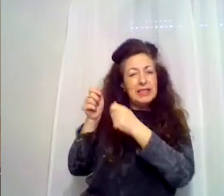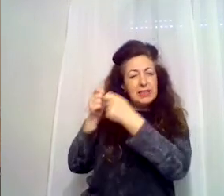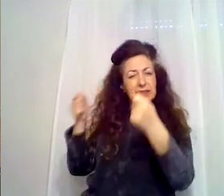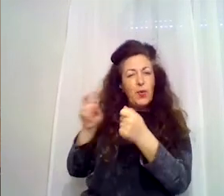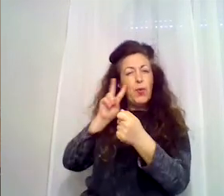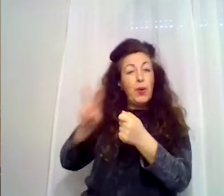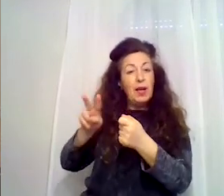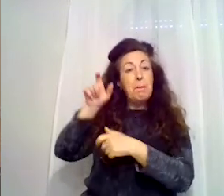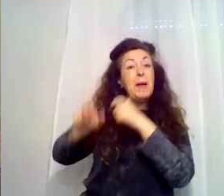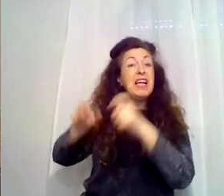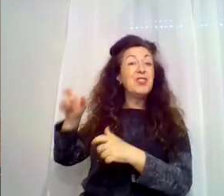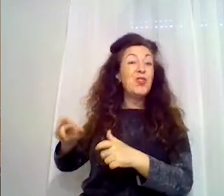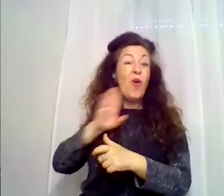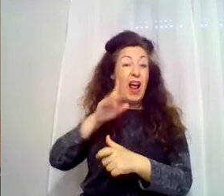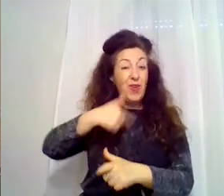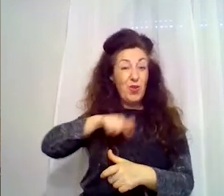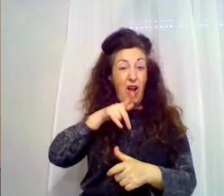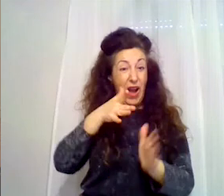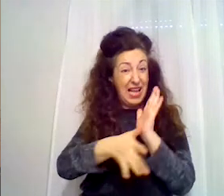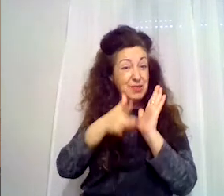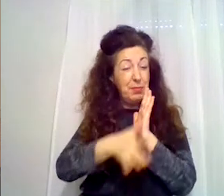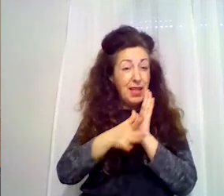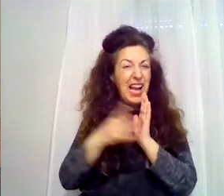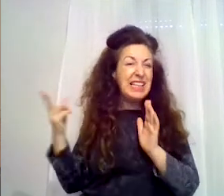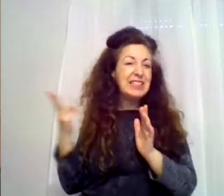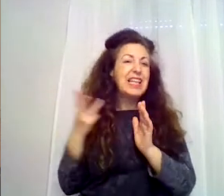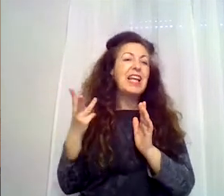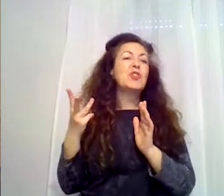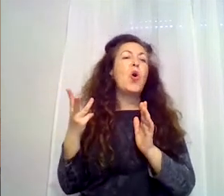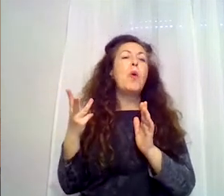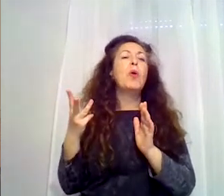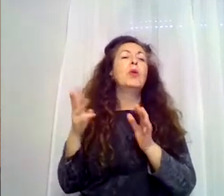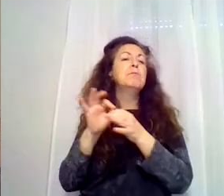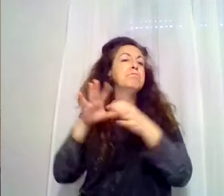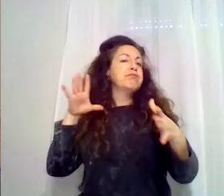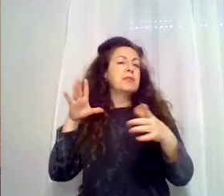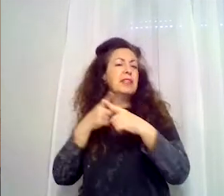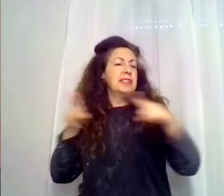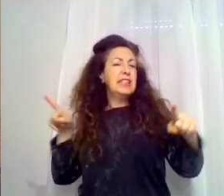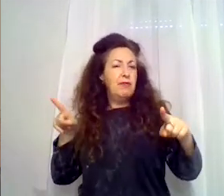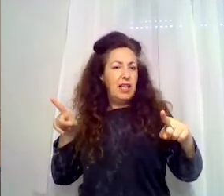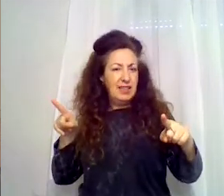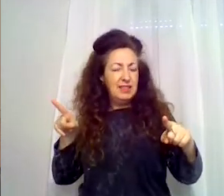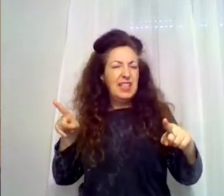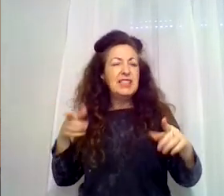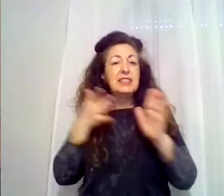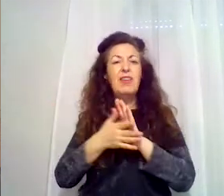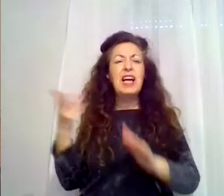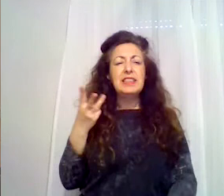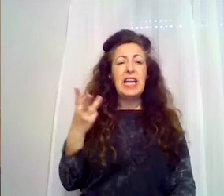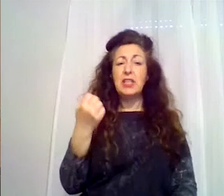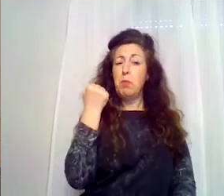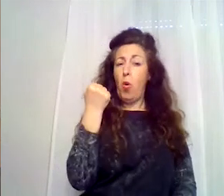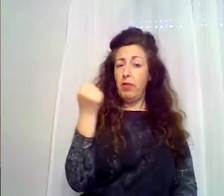o grandes transgresores. ¿Por qué no Muy marginal. es capaz el genio de surgir en ese